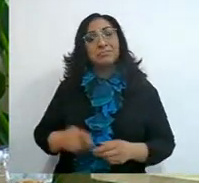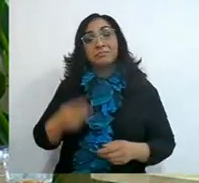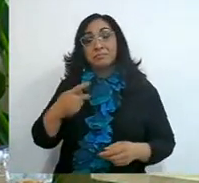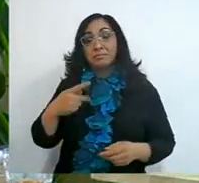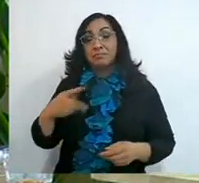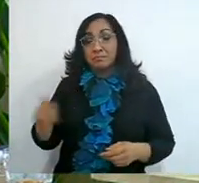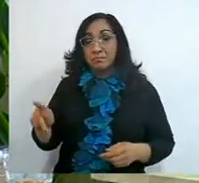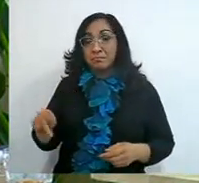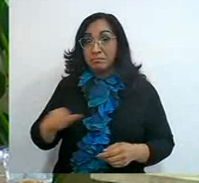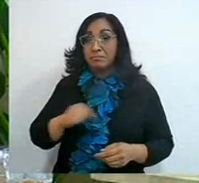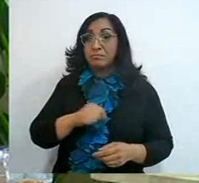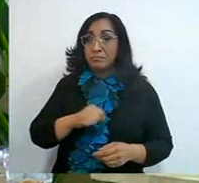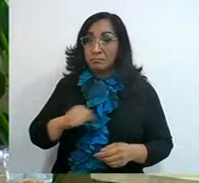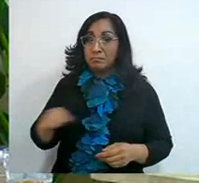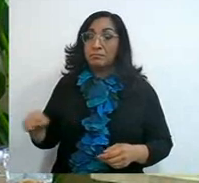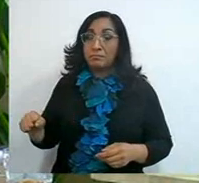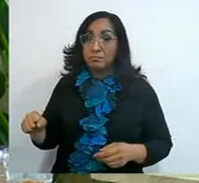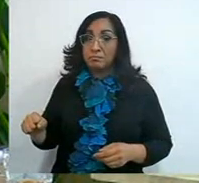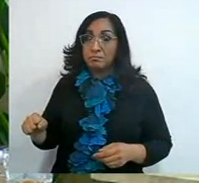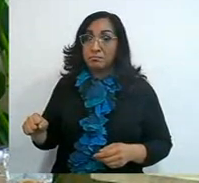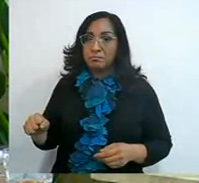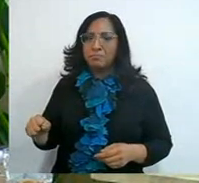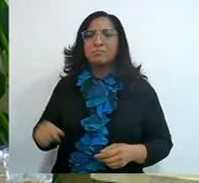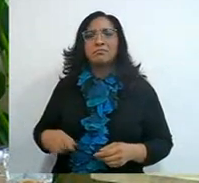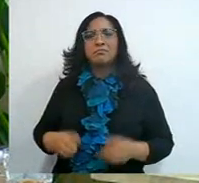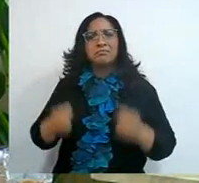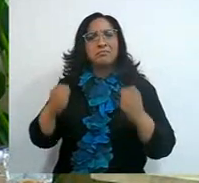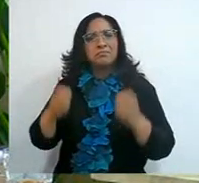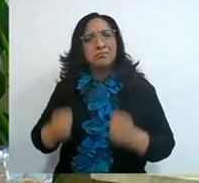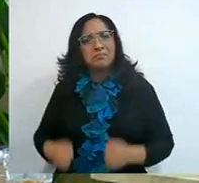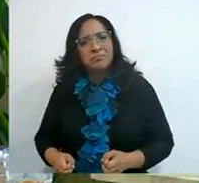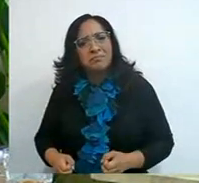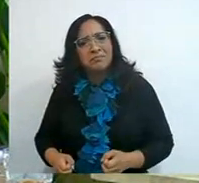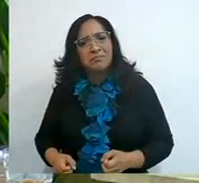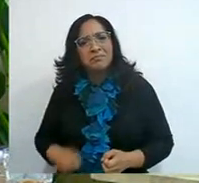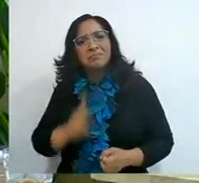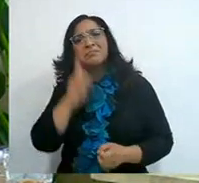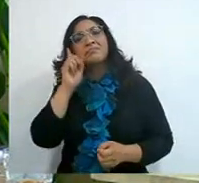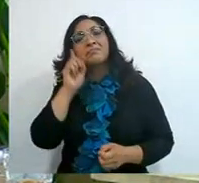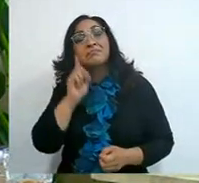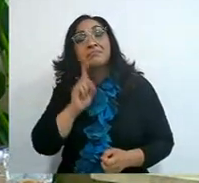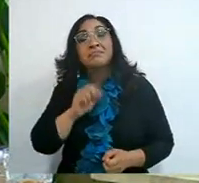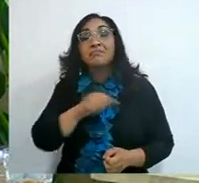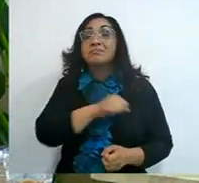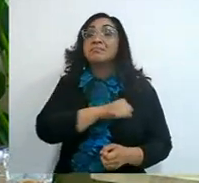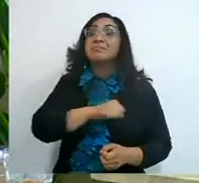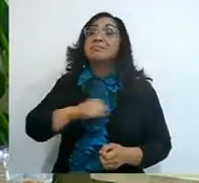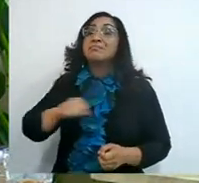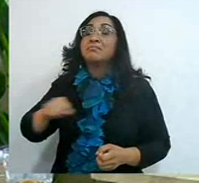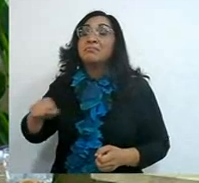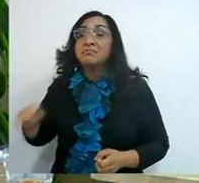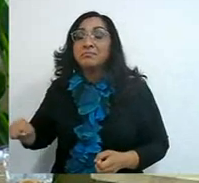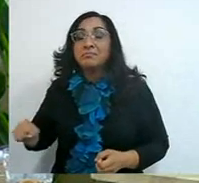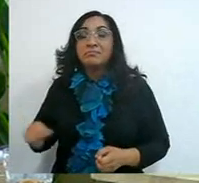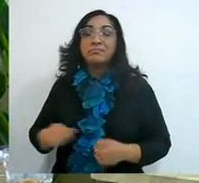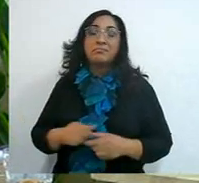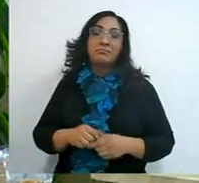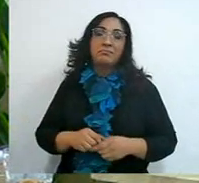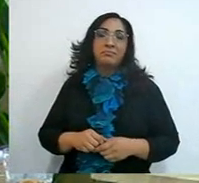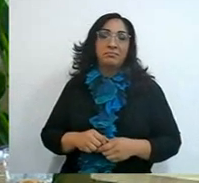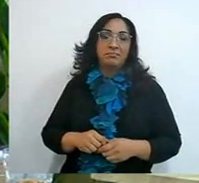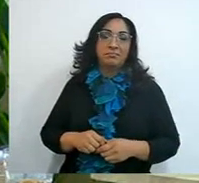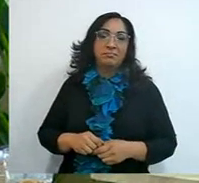pero el mal, el veneno que esta perversa, porque le voy a llamar como dice la Biblia, esta